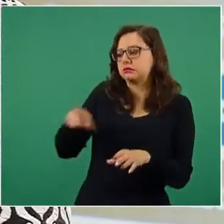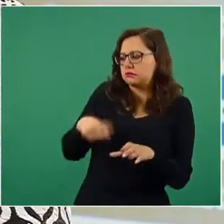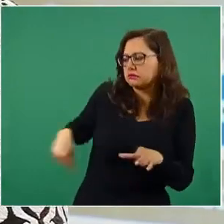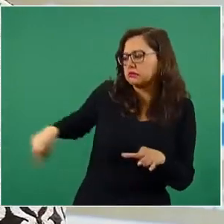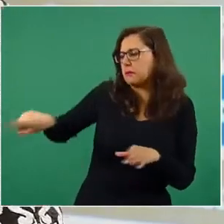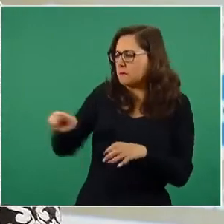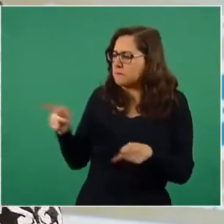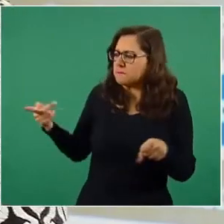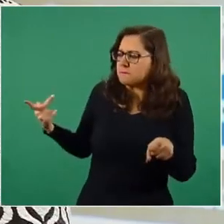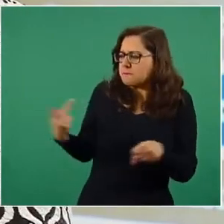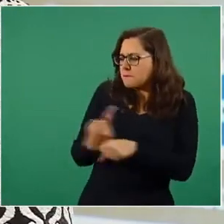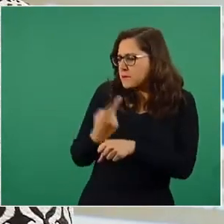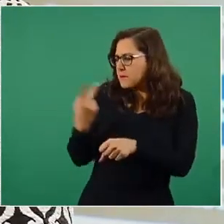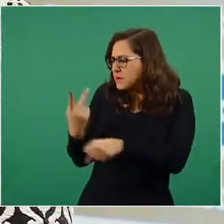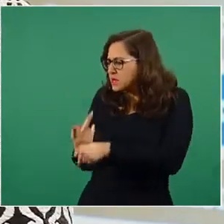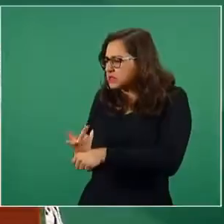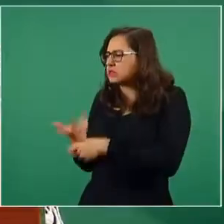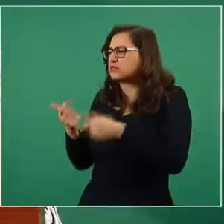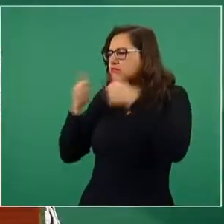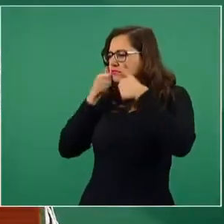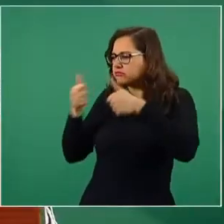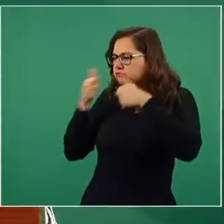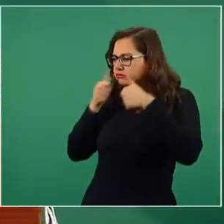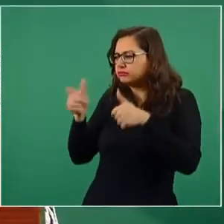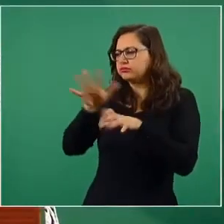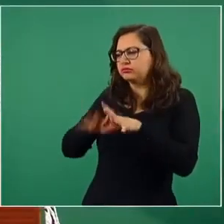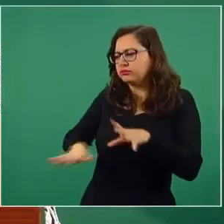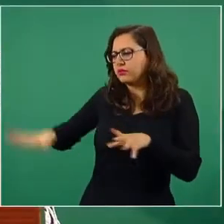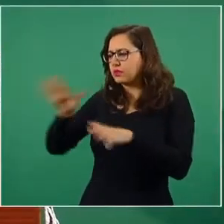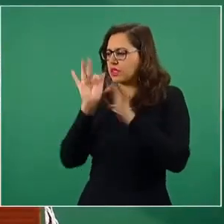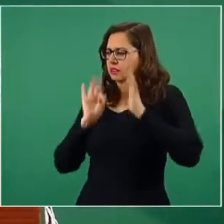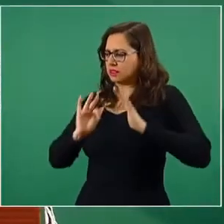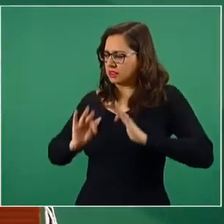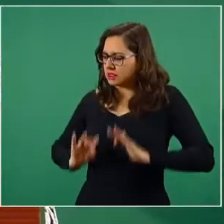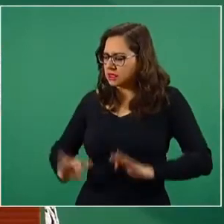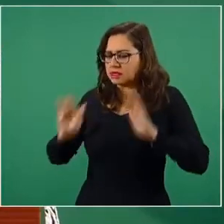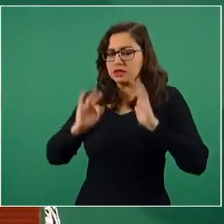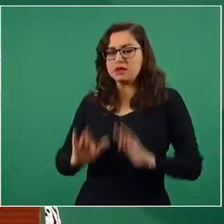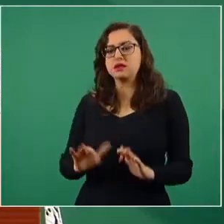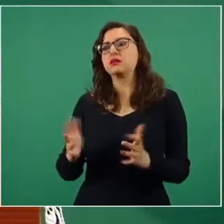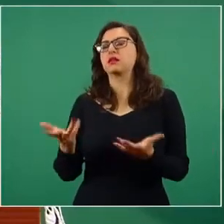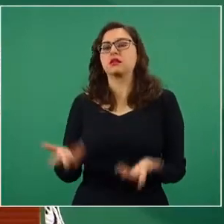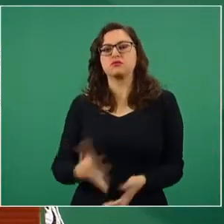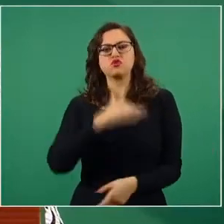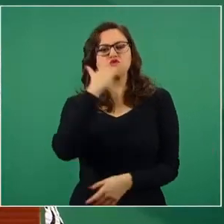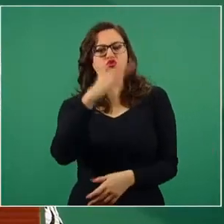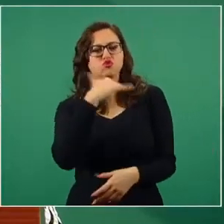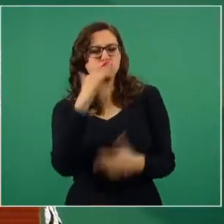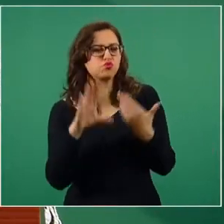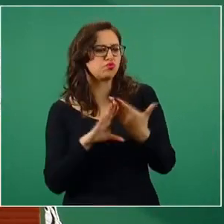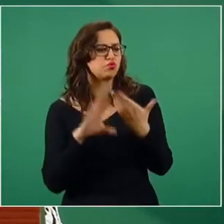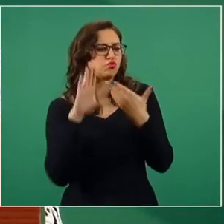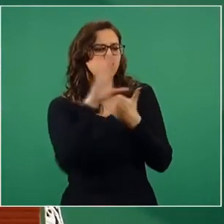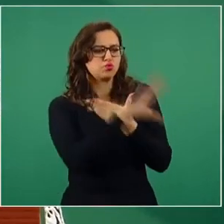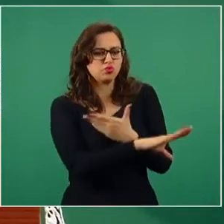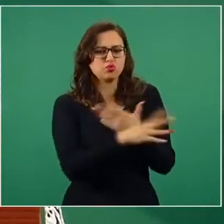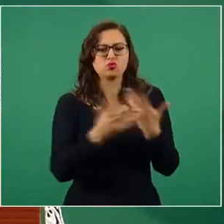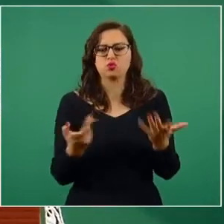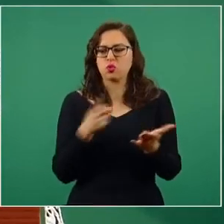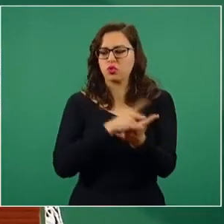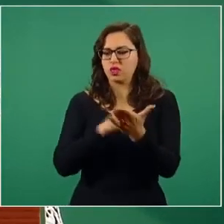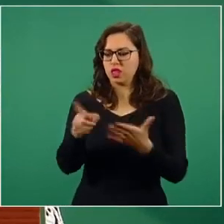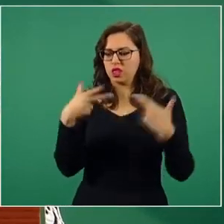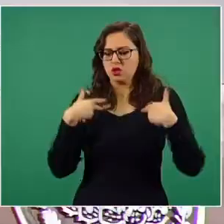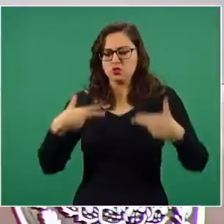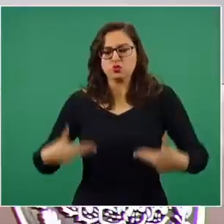población, por su tranquilidad, erradicar la corrupción, combatir la impunidad, garantizar el pleno respeto a los